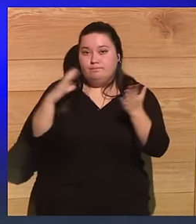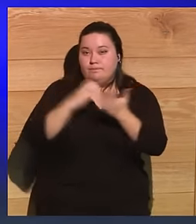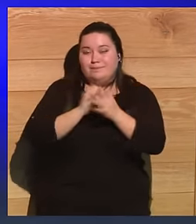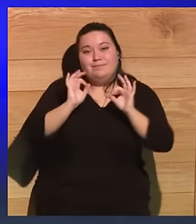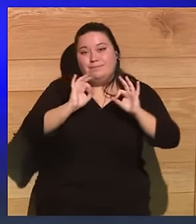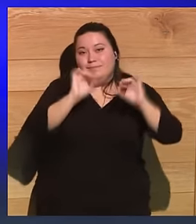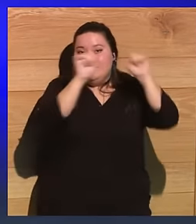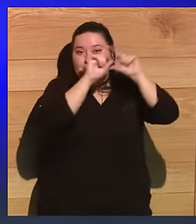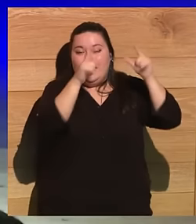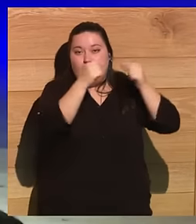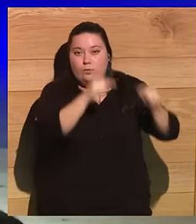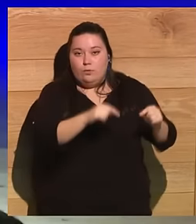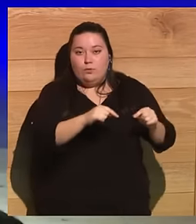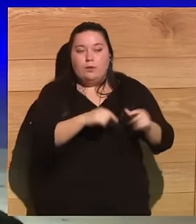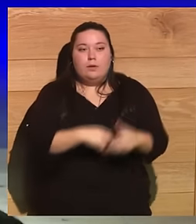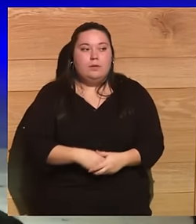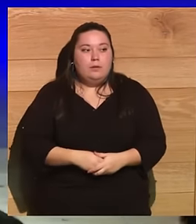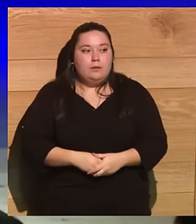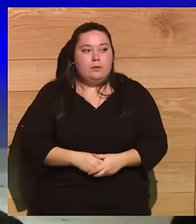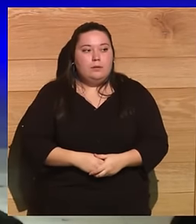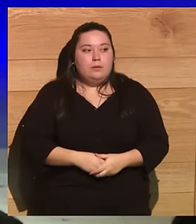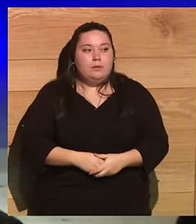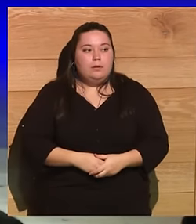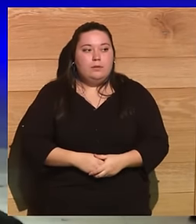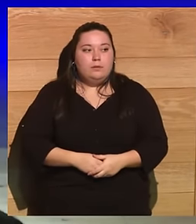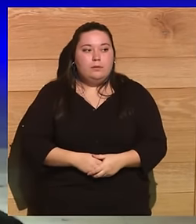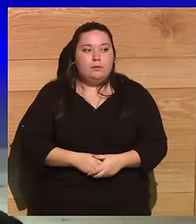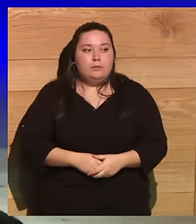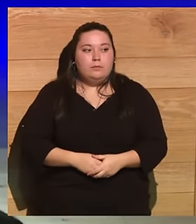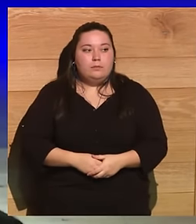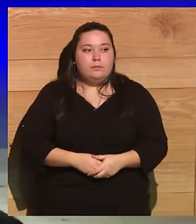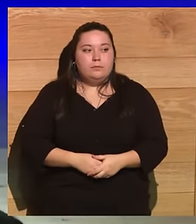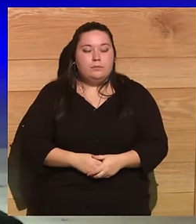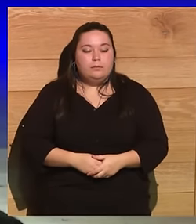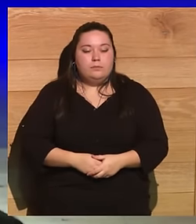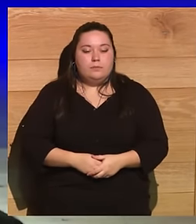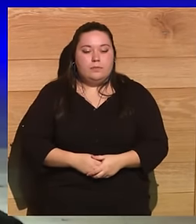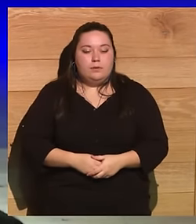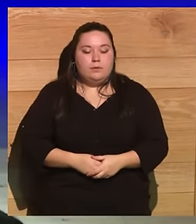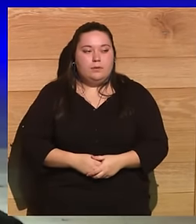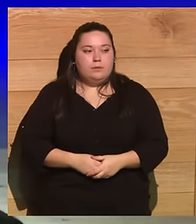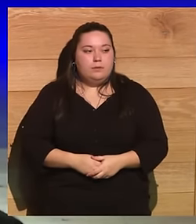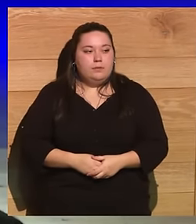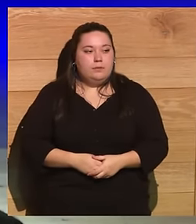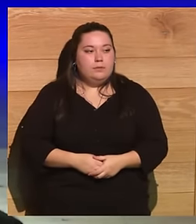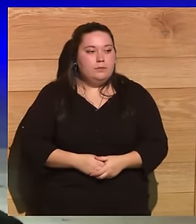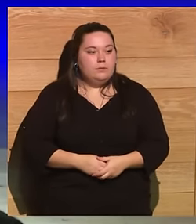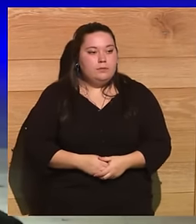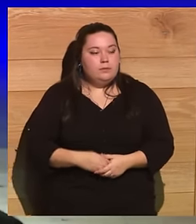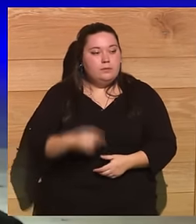editorial. Ha sido una delicia pasar, como ahora podréis vosotros también escuchar,